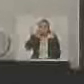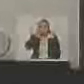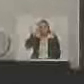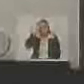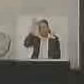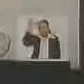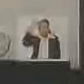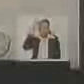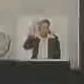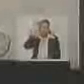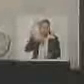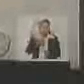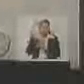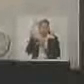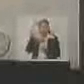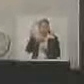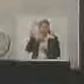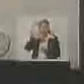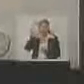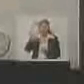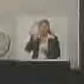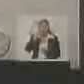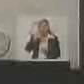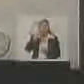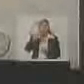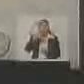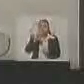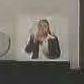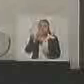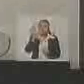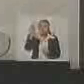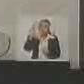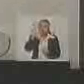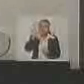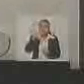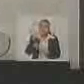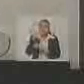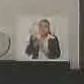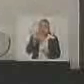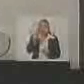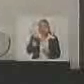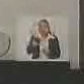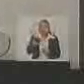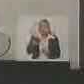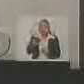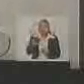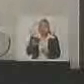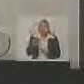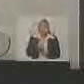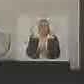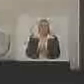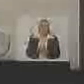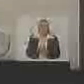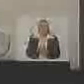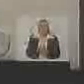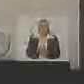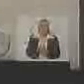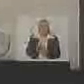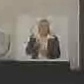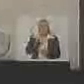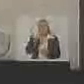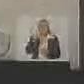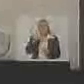Romero, entonces candidato de Acción Nacional, quien pidió licencia hace 2 meses, ganó por 300